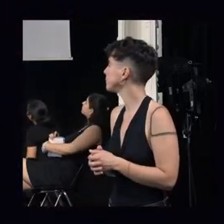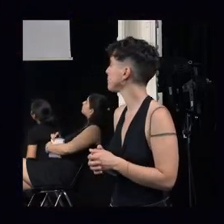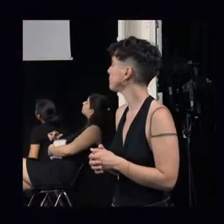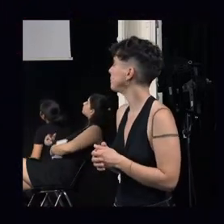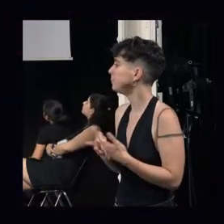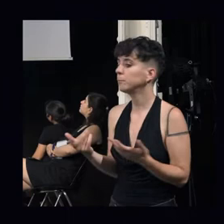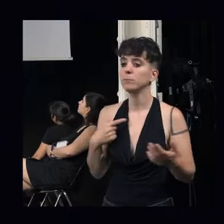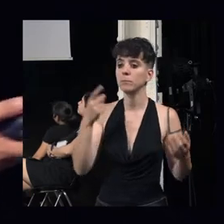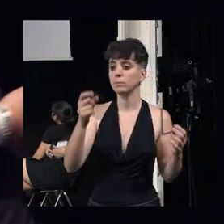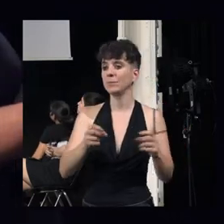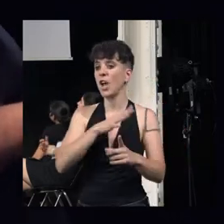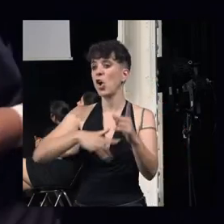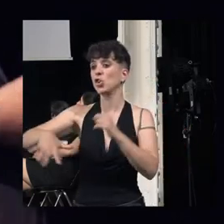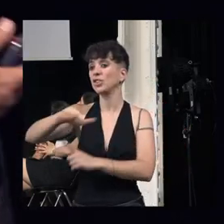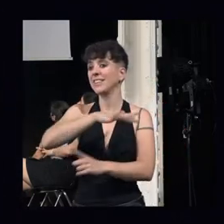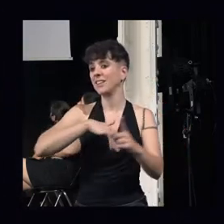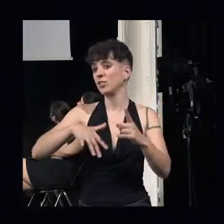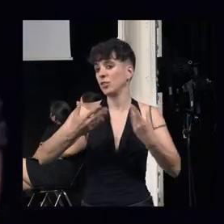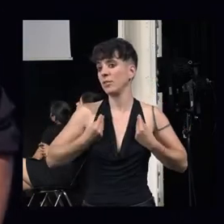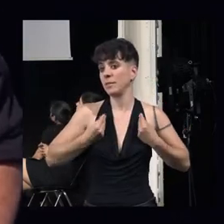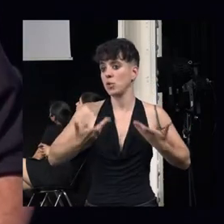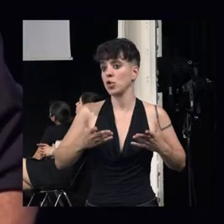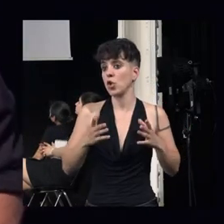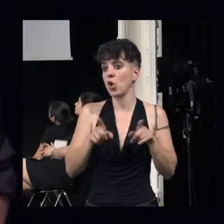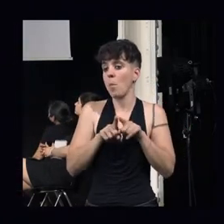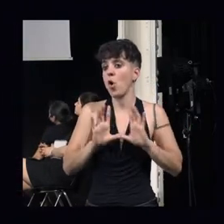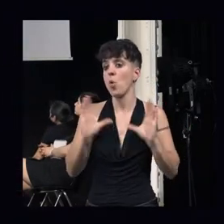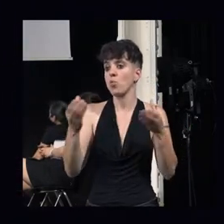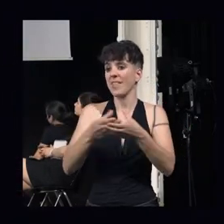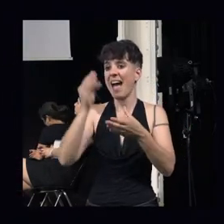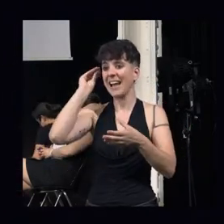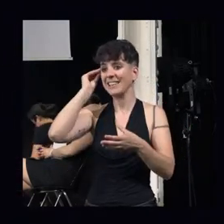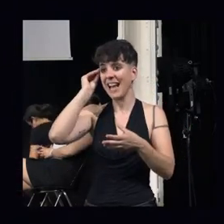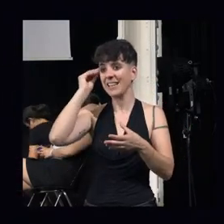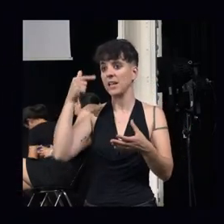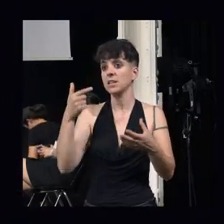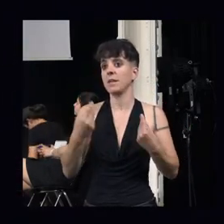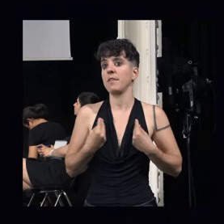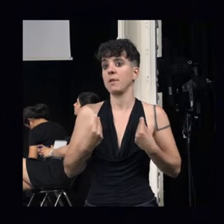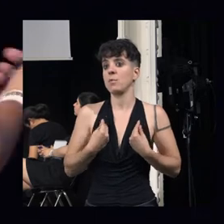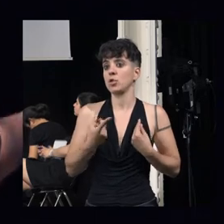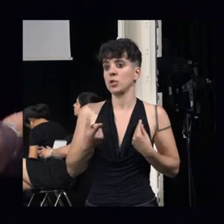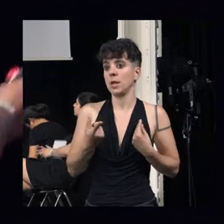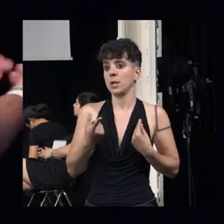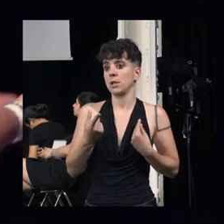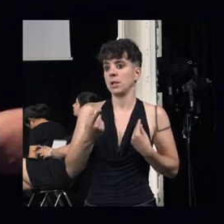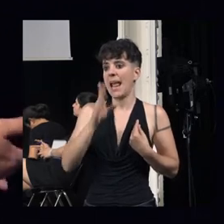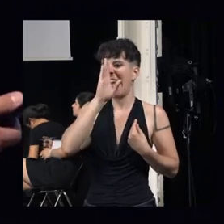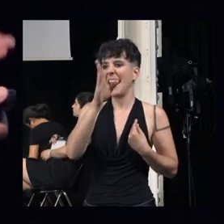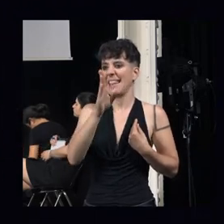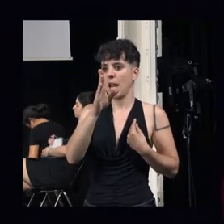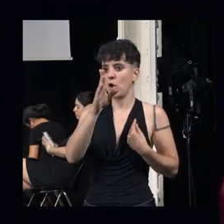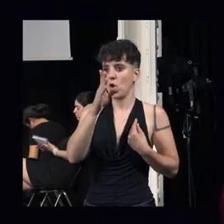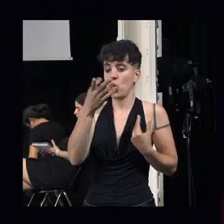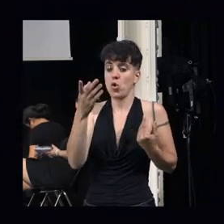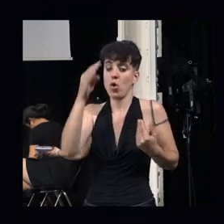Bien, evidentemente el contexto es que vivimos como comunidad gitana, como gitanas, vivimos en el heteropatriarcado con una serie de